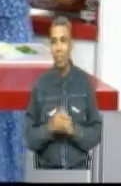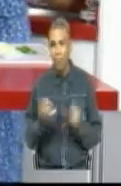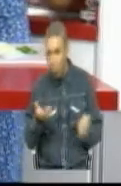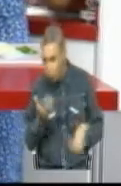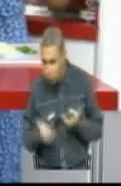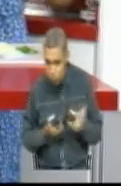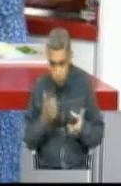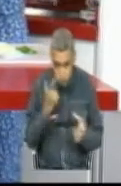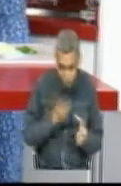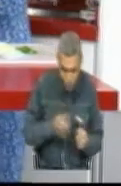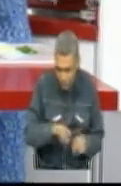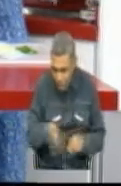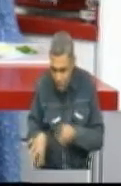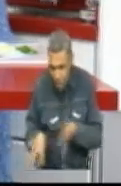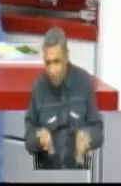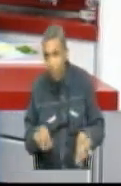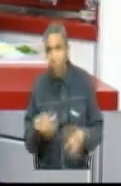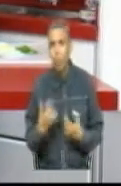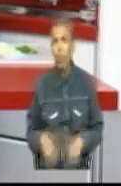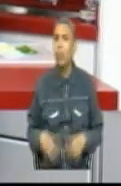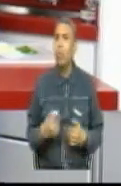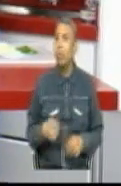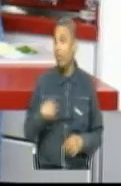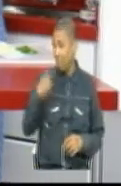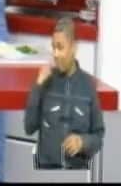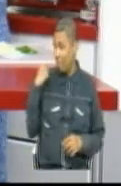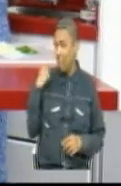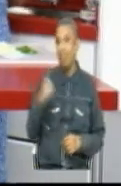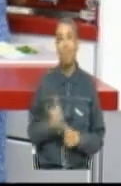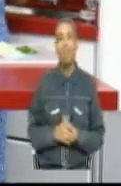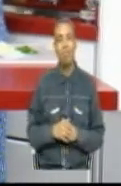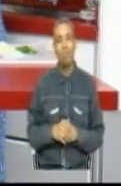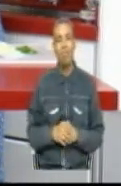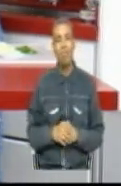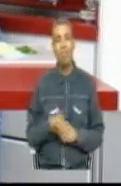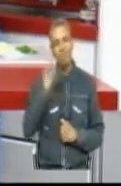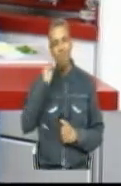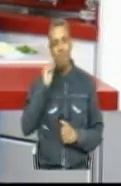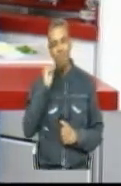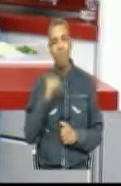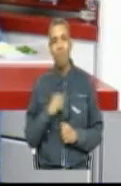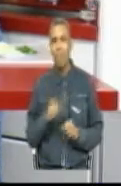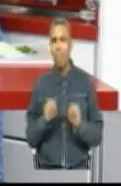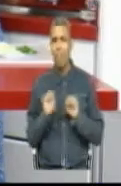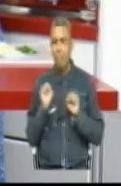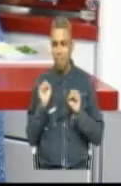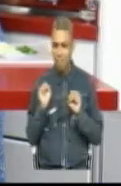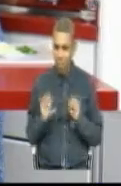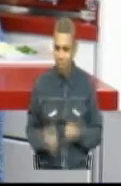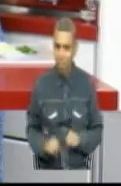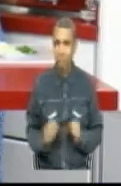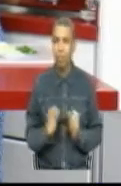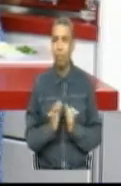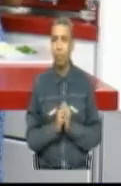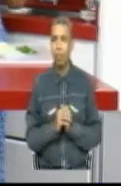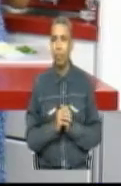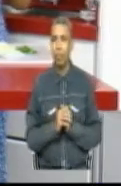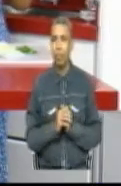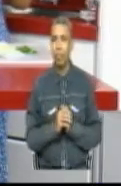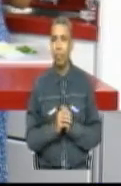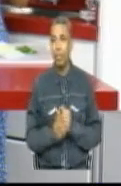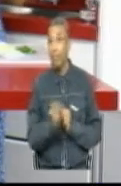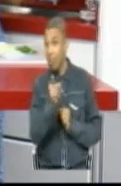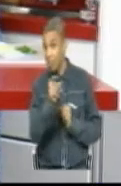cosa y la otra pero me encanta la forma lamentó de la cadena porque ustedes ya saben ya pueden observar que las célebres de verdad si